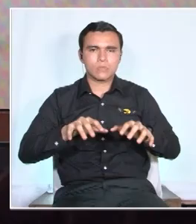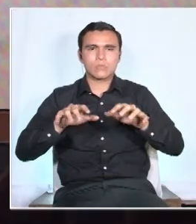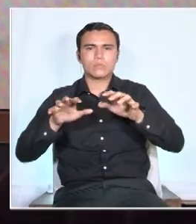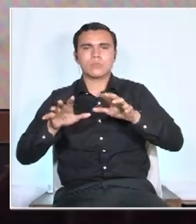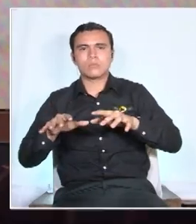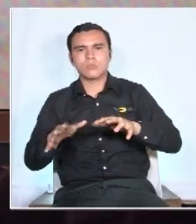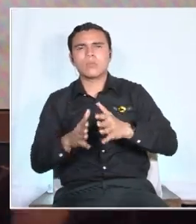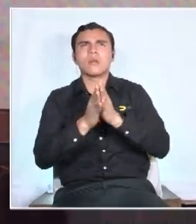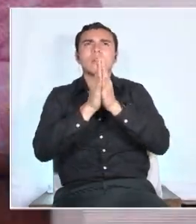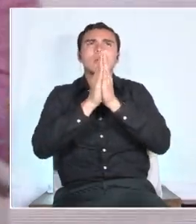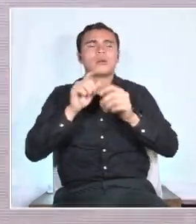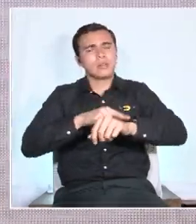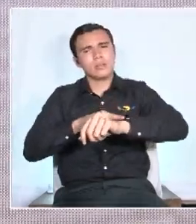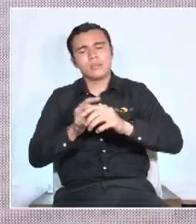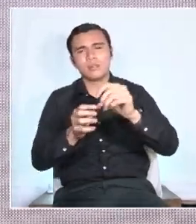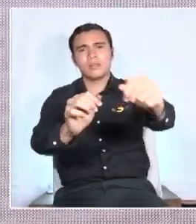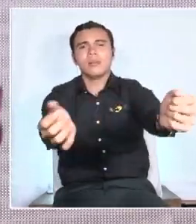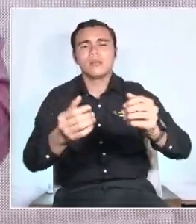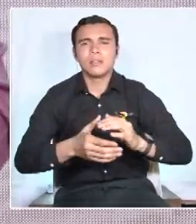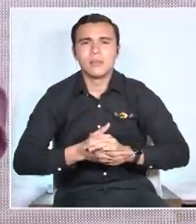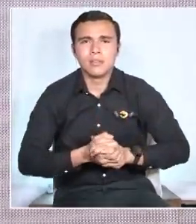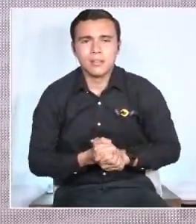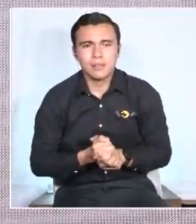Perdí la noción del tiempo, no sé cuánto tiempo me queda, pero escuche bien.